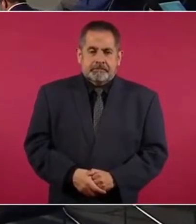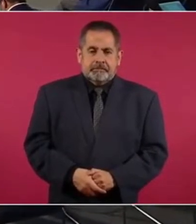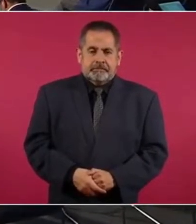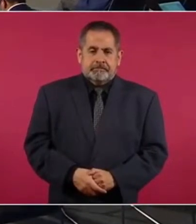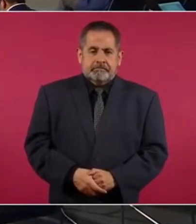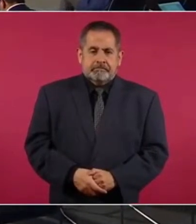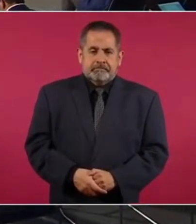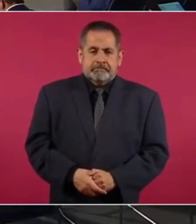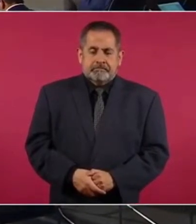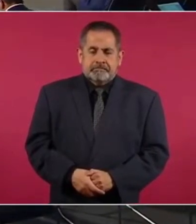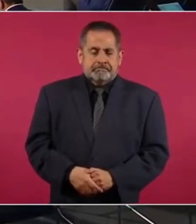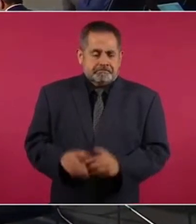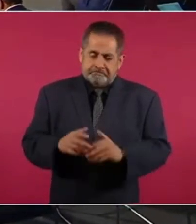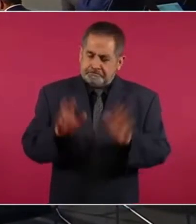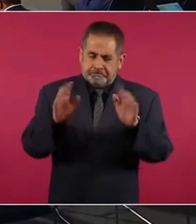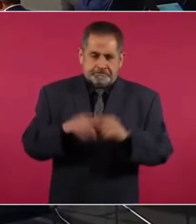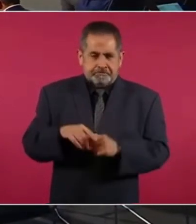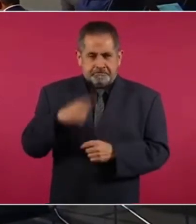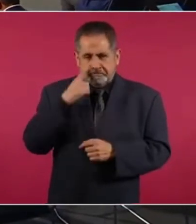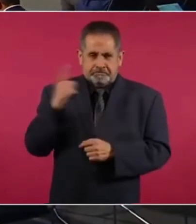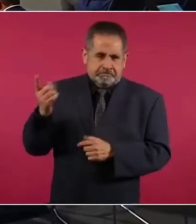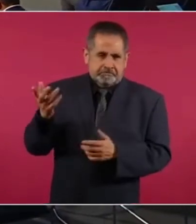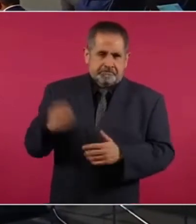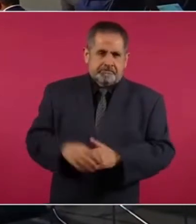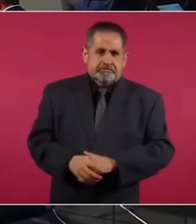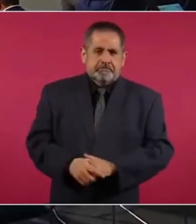En fin, mire,